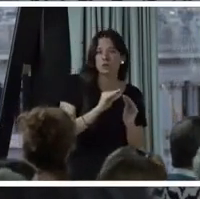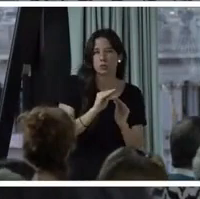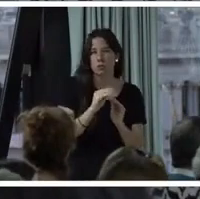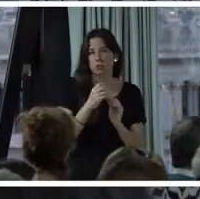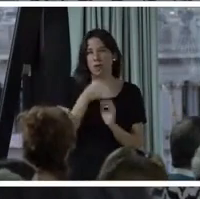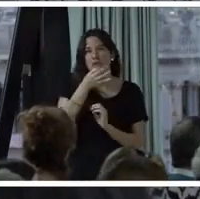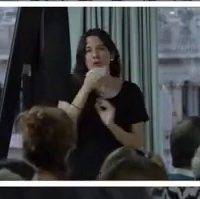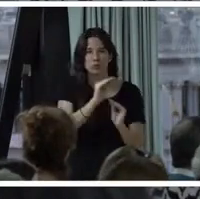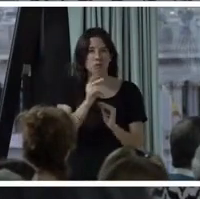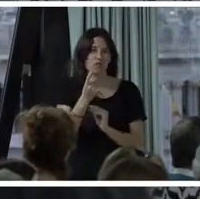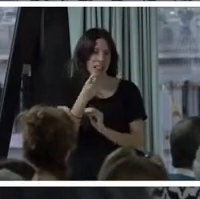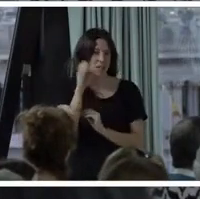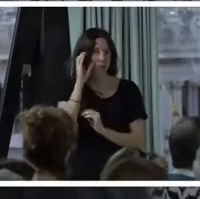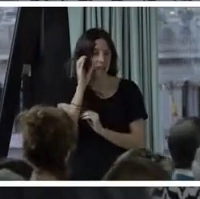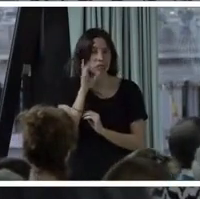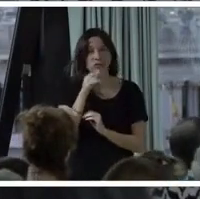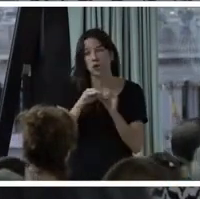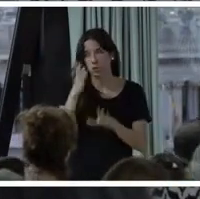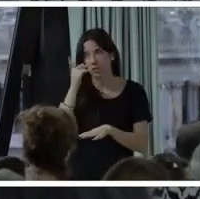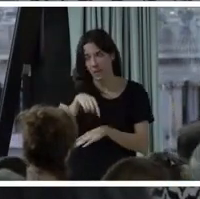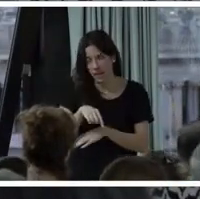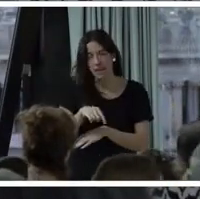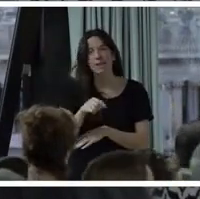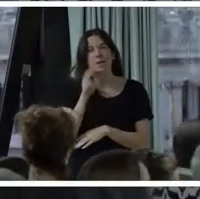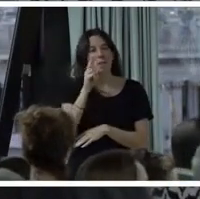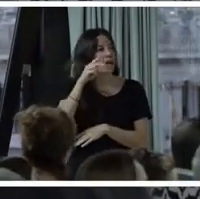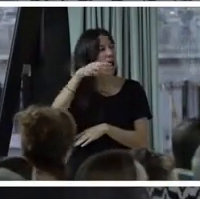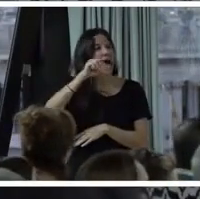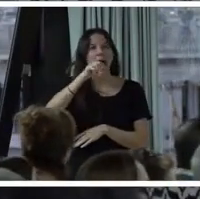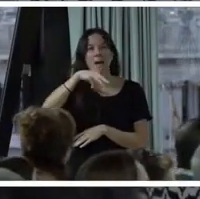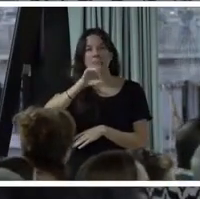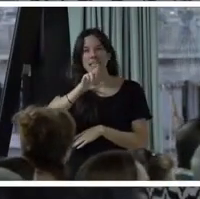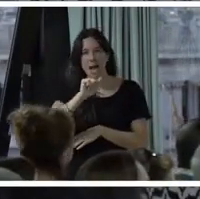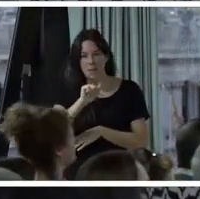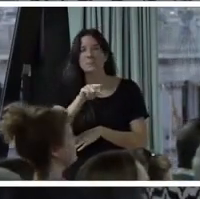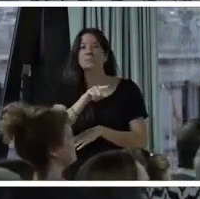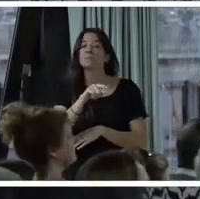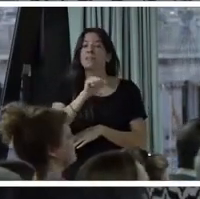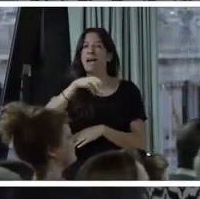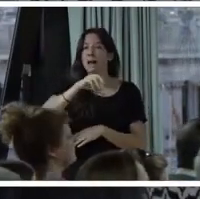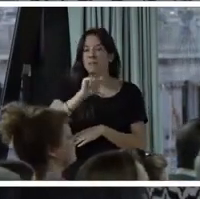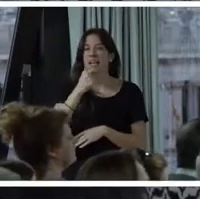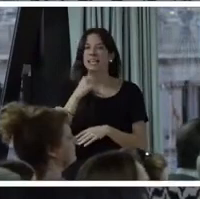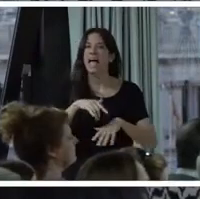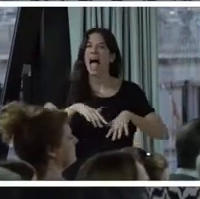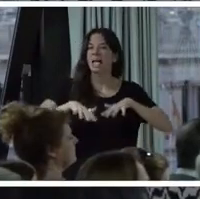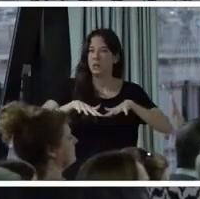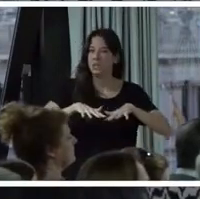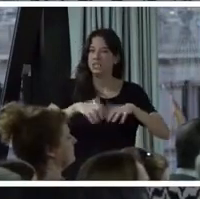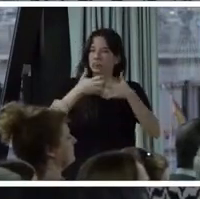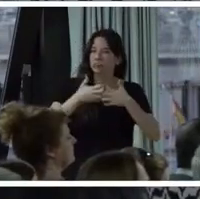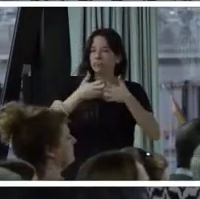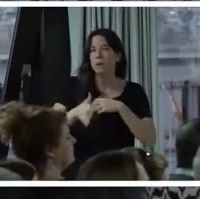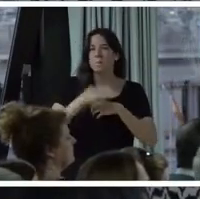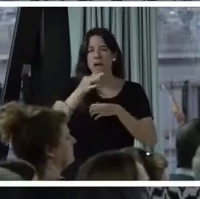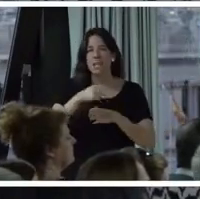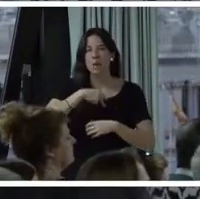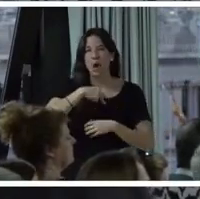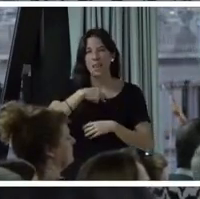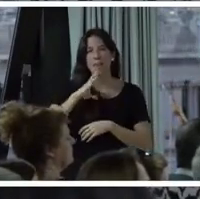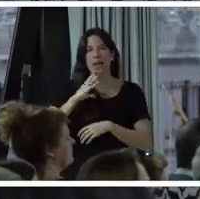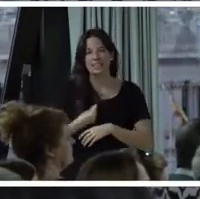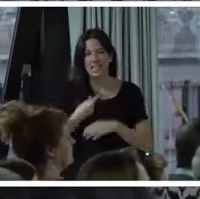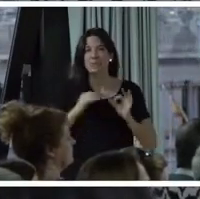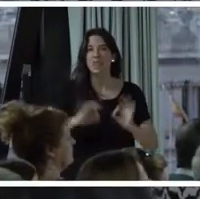es una suerte tener hoy aquí también a am Mira chal Amira es activista y es abogada palestines está especializada en derecho